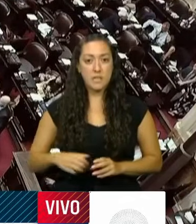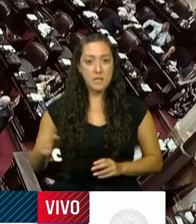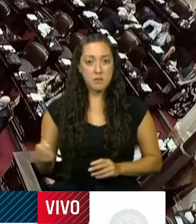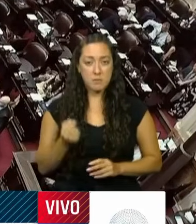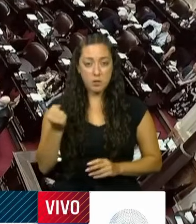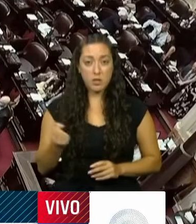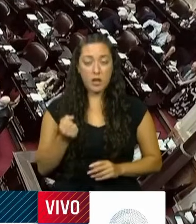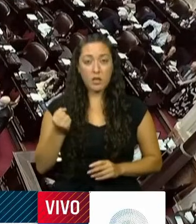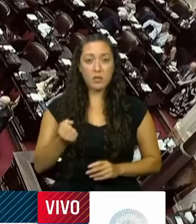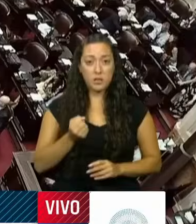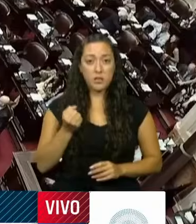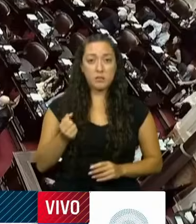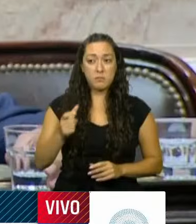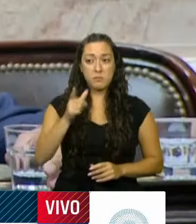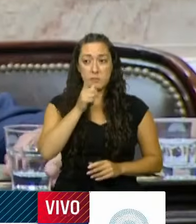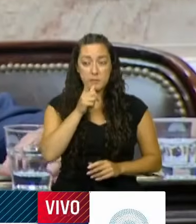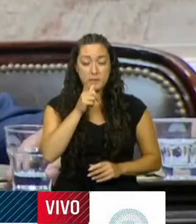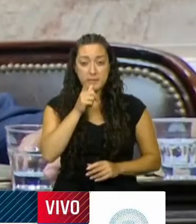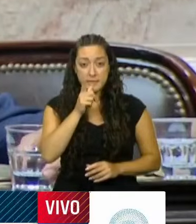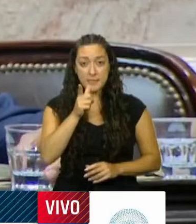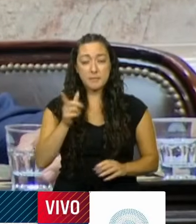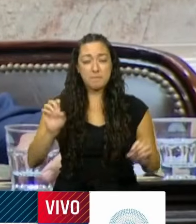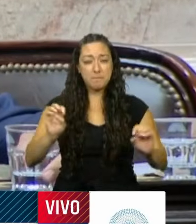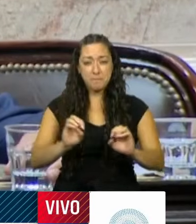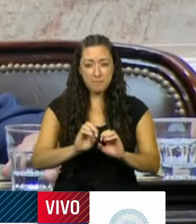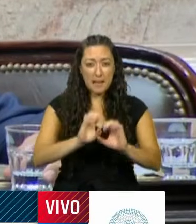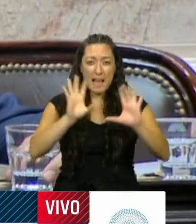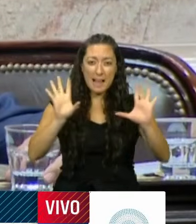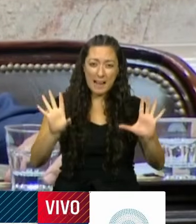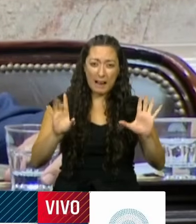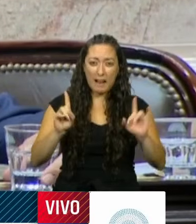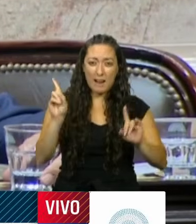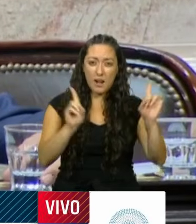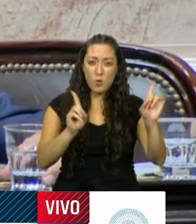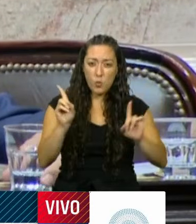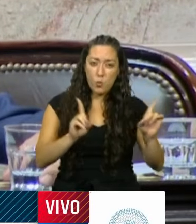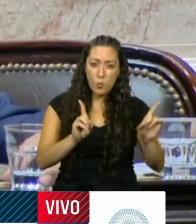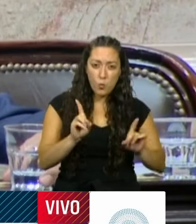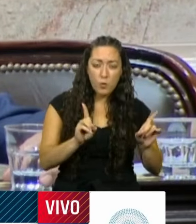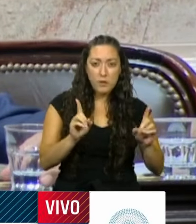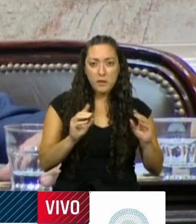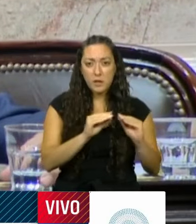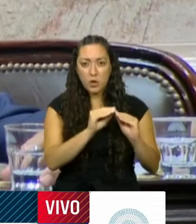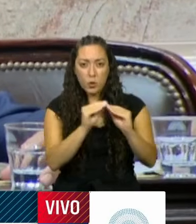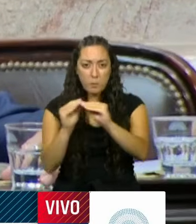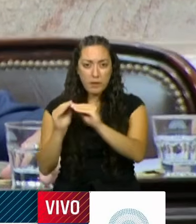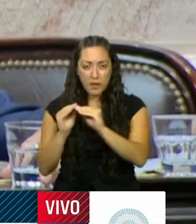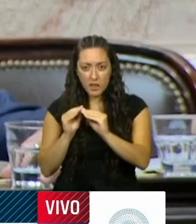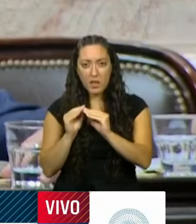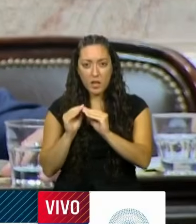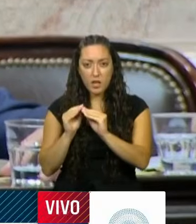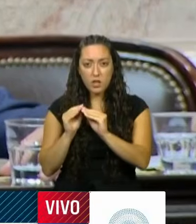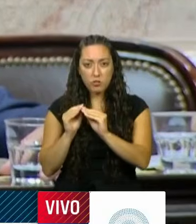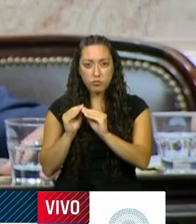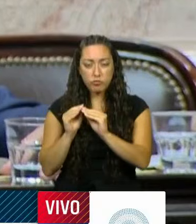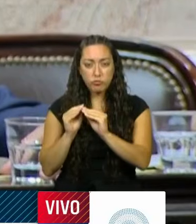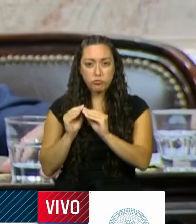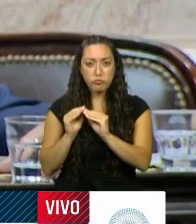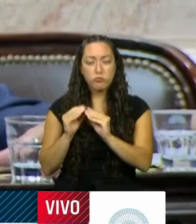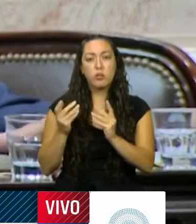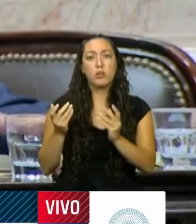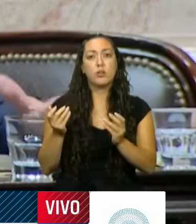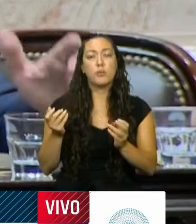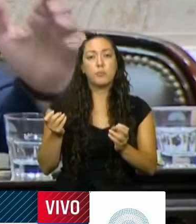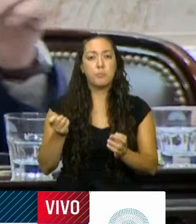importante un poco poder aclarar algunas palabras de compañeros y pares míos en